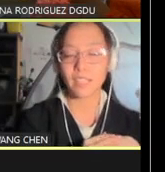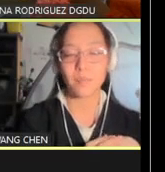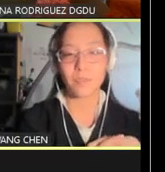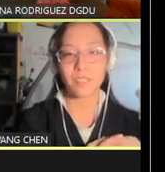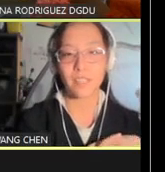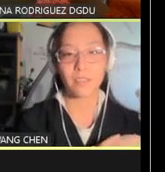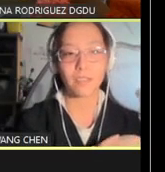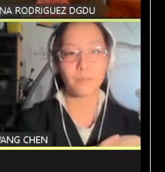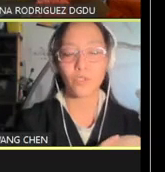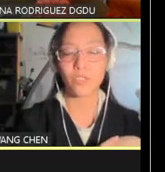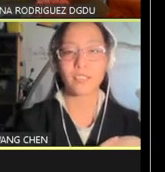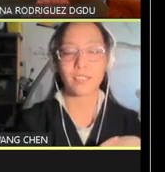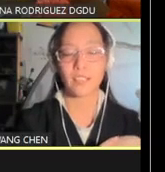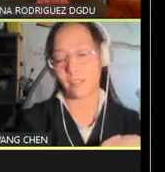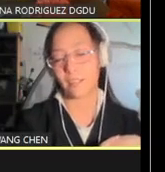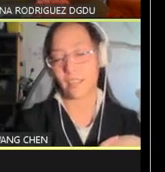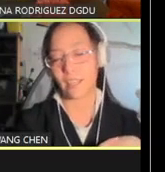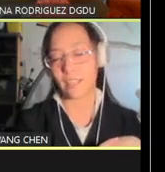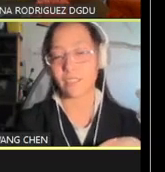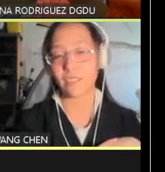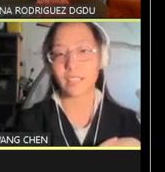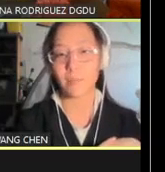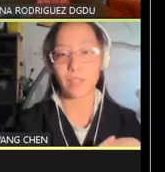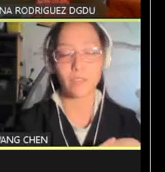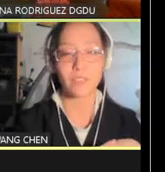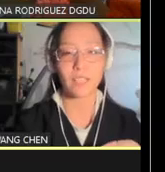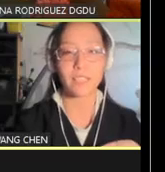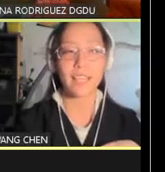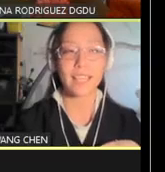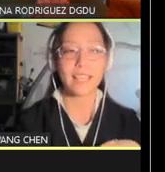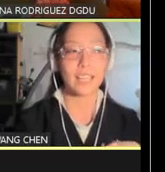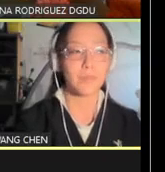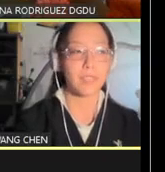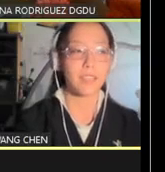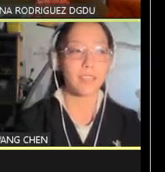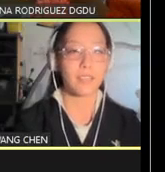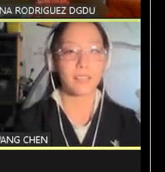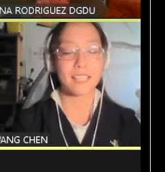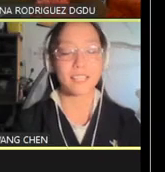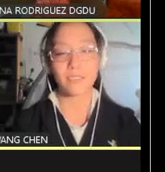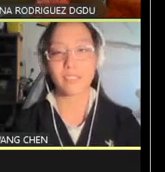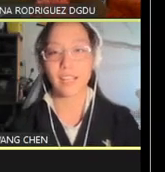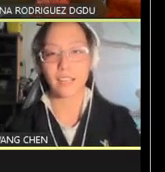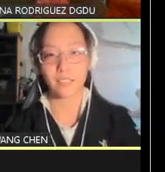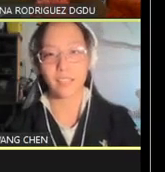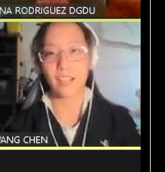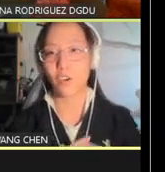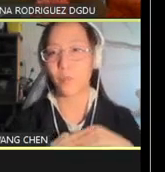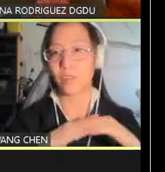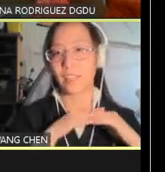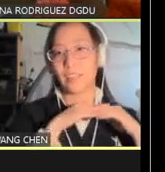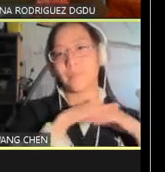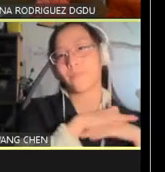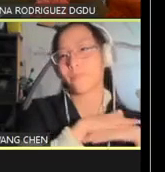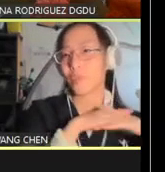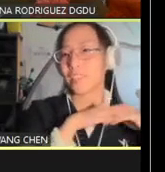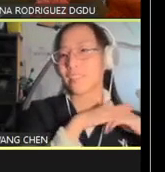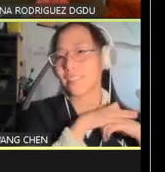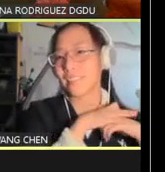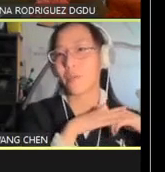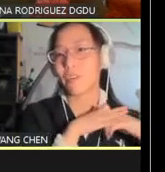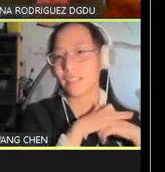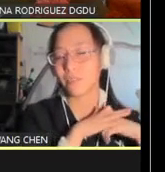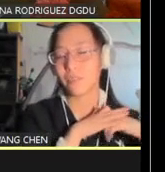en un 7%, muchas lesiones ligamentosas terminan en lesiones de cartílago porque